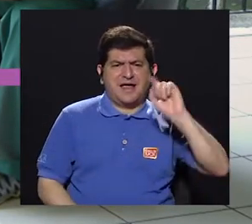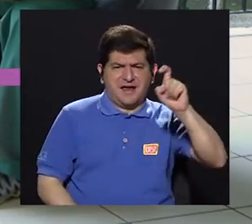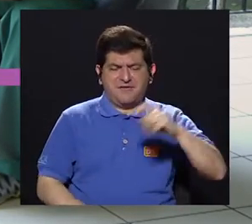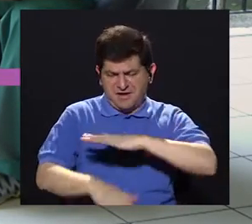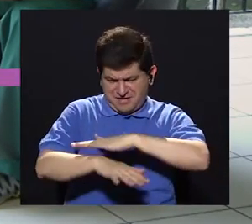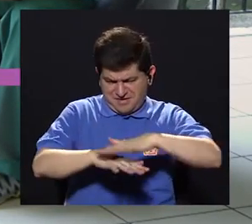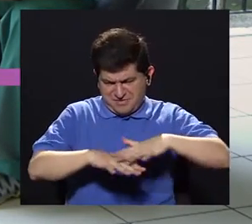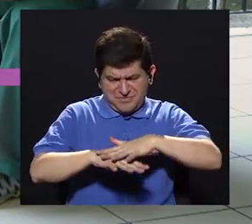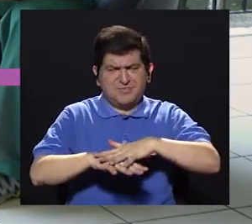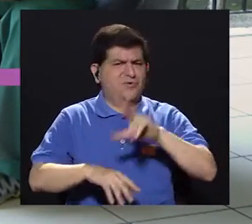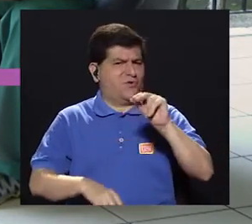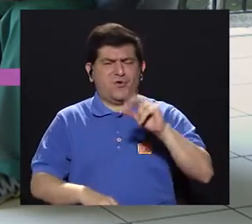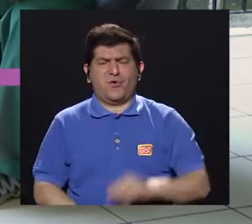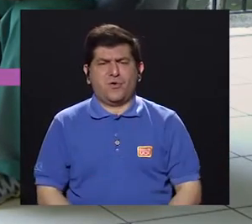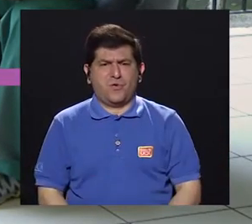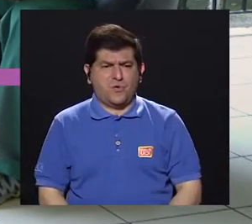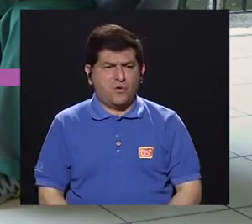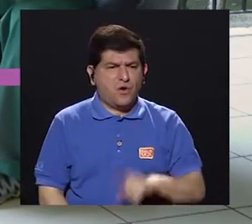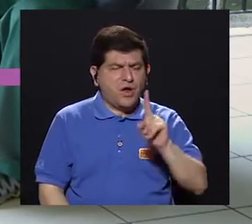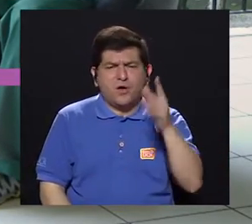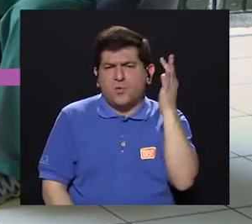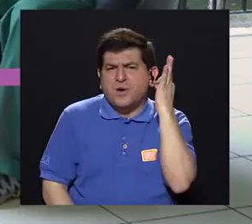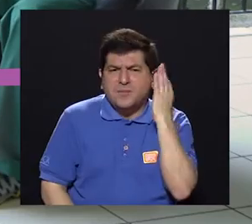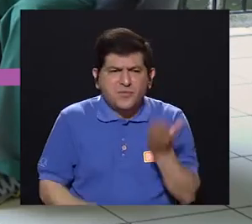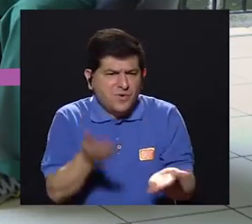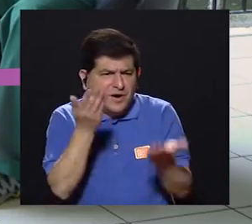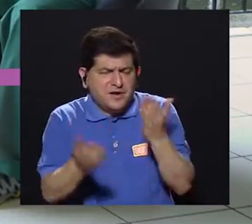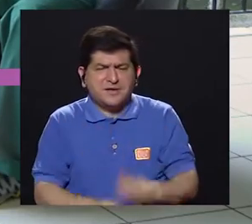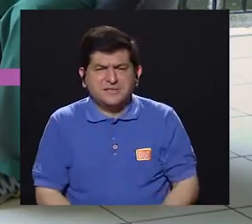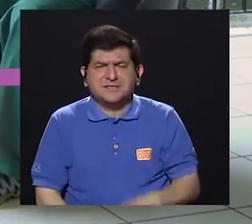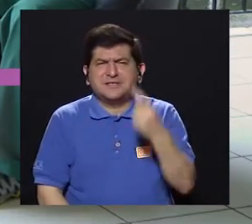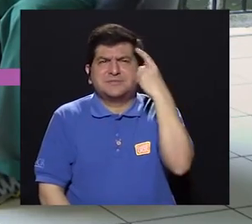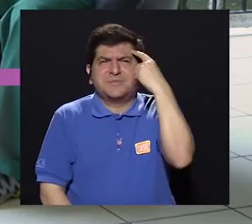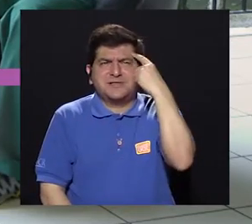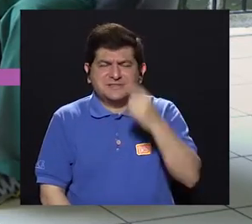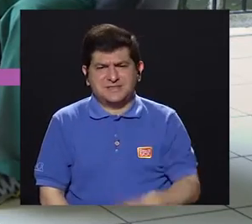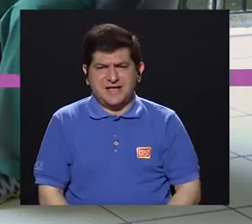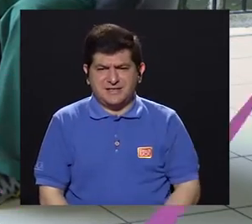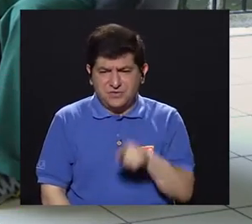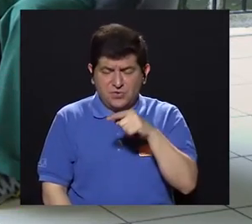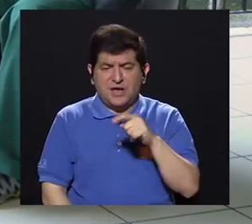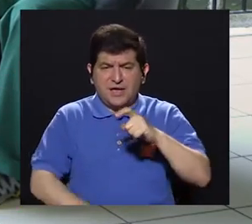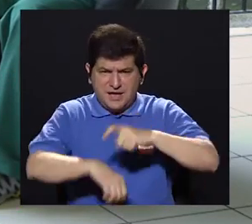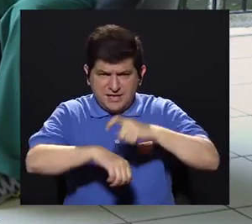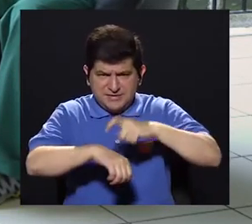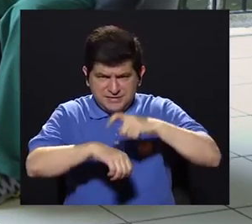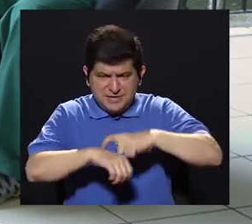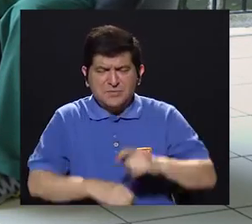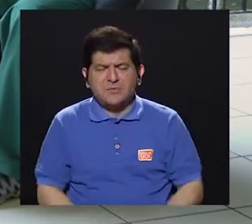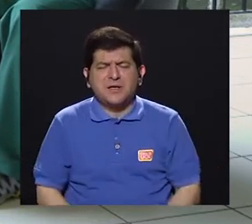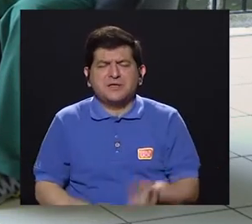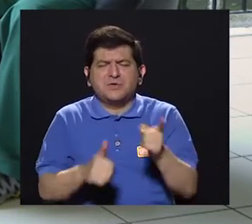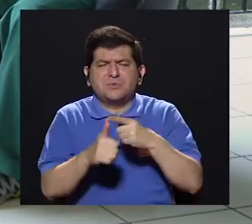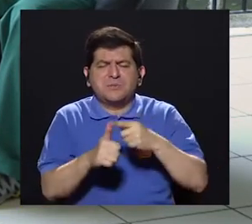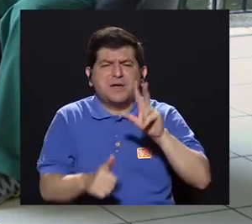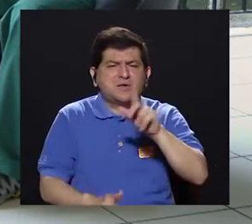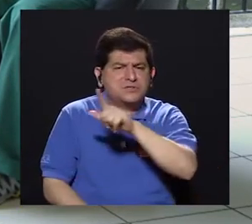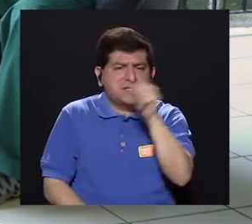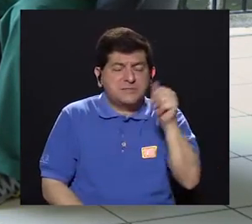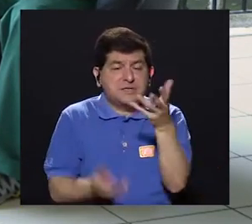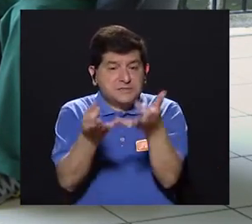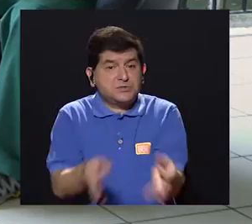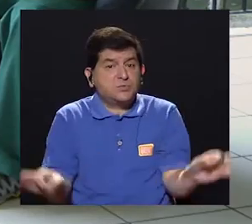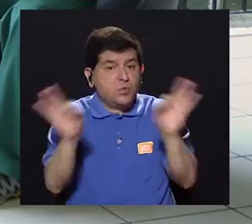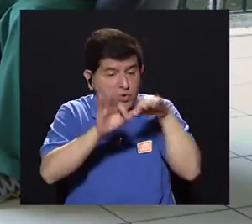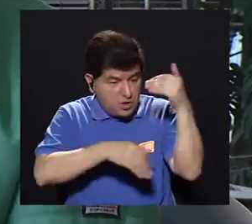Porque los efectos en esa parte de la concepción, cuando el niño está en esa reproducción celular en esos primeros 3 meses, es